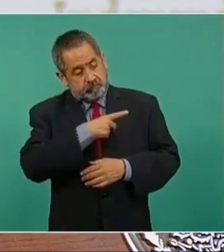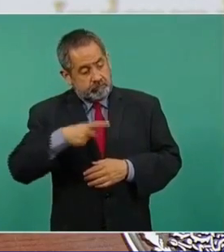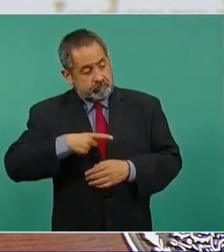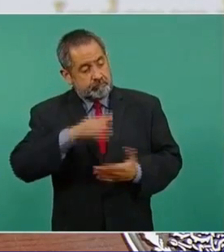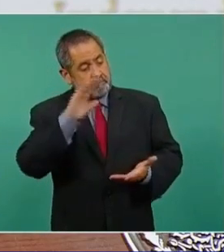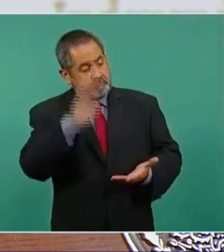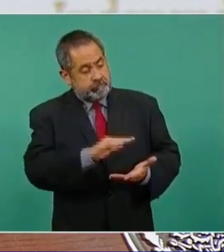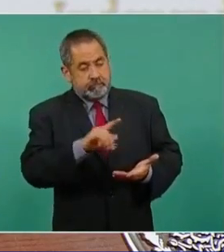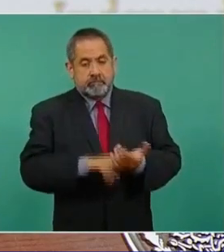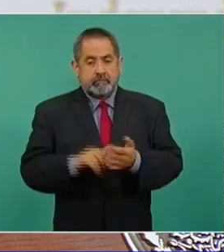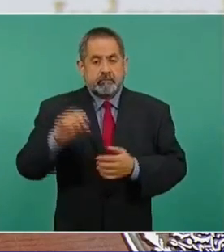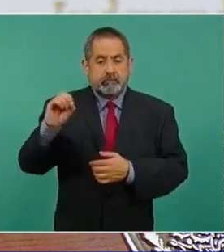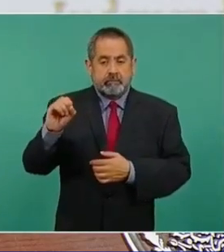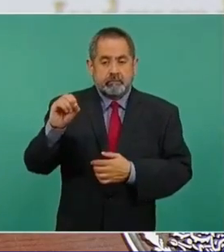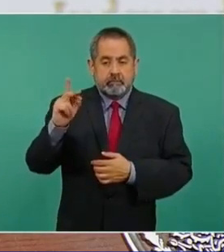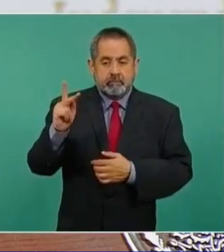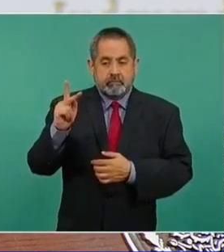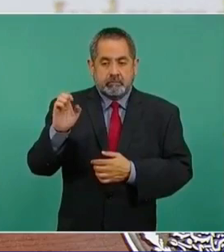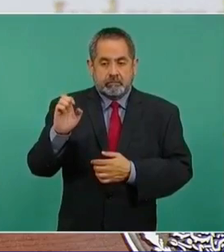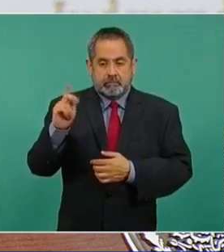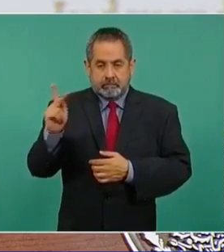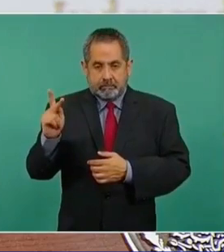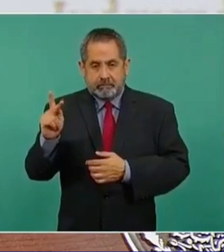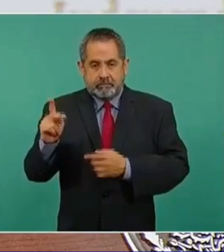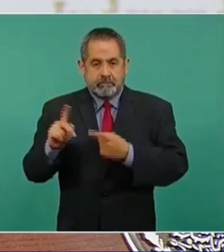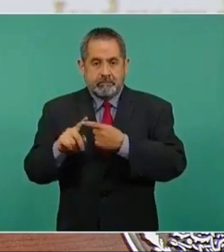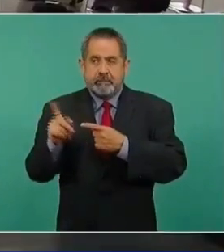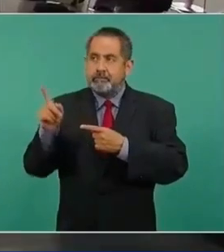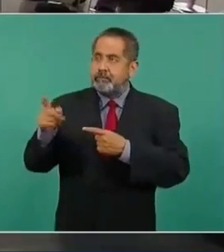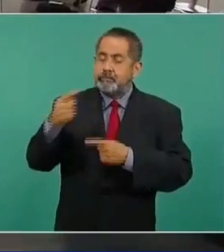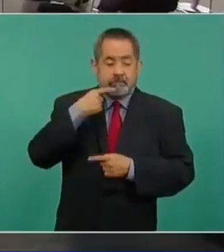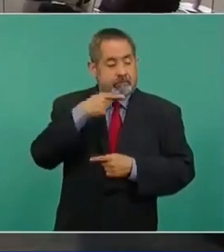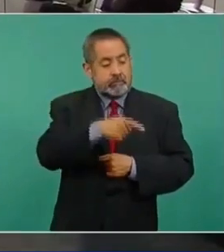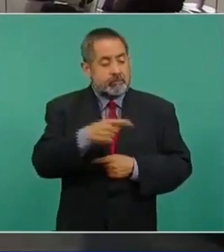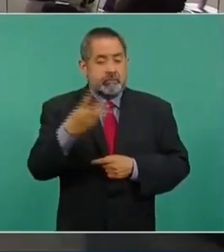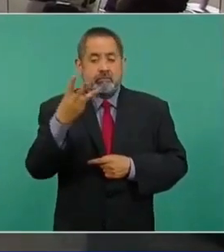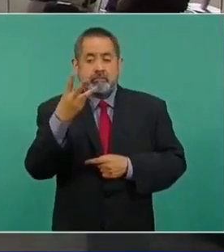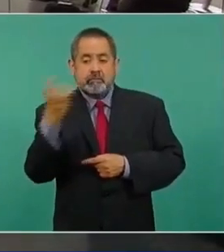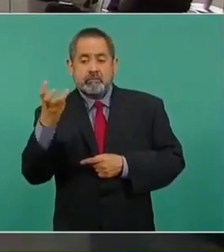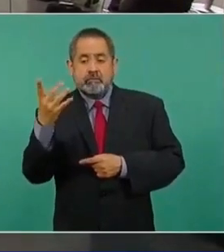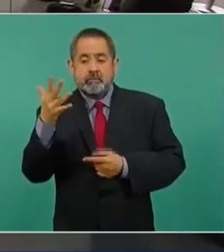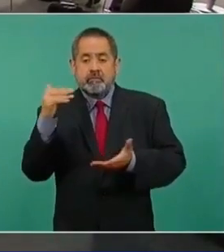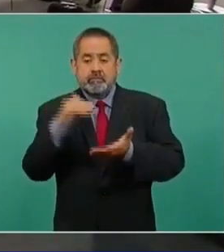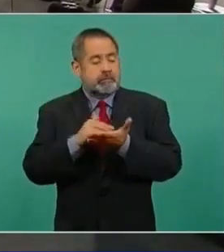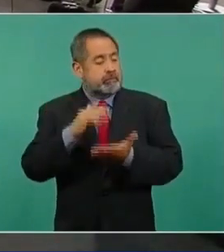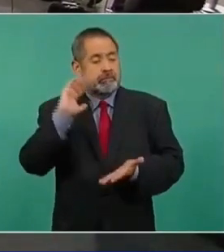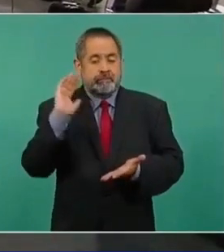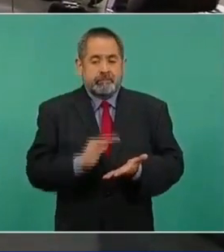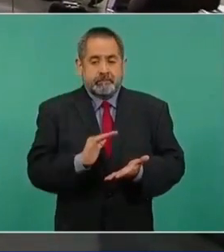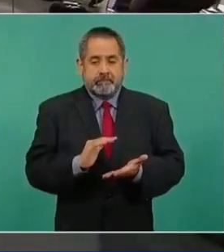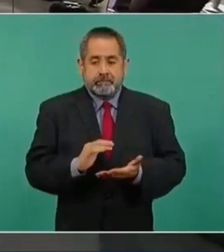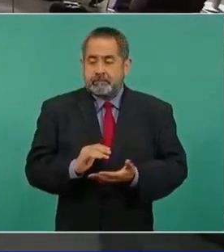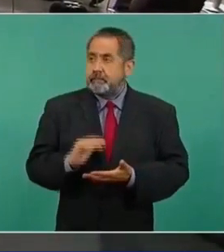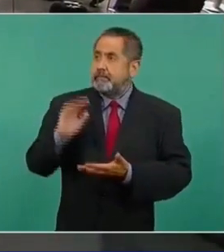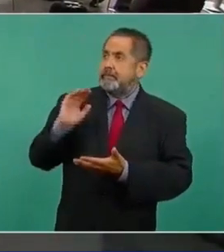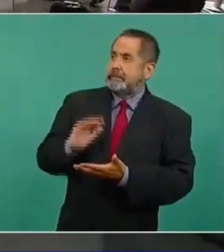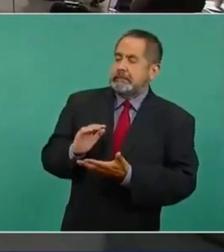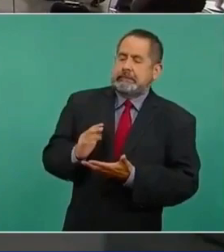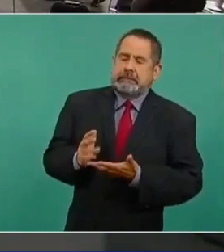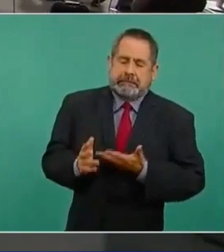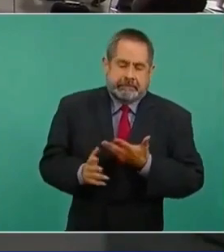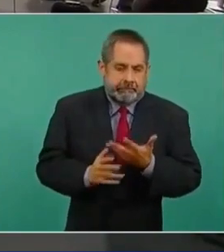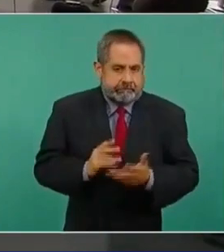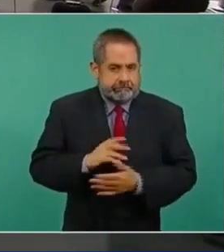los de la OPEP y los de la no OPEP, de 350,000 barriles, y no